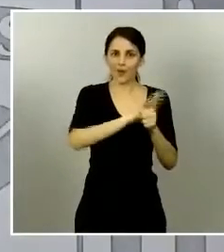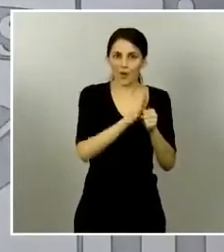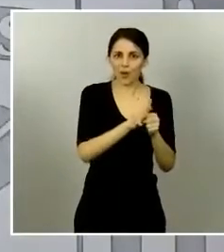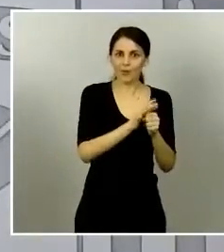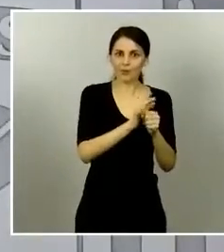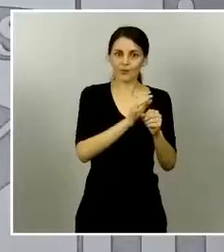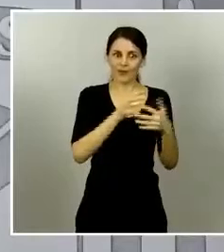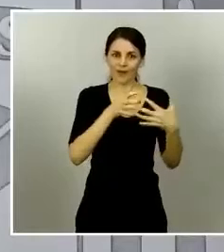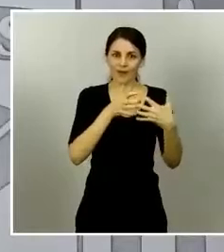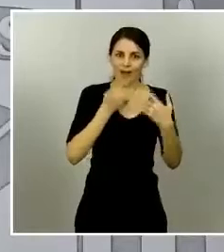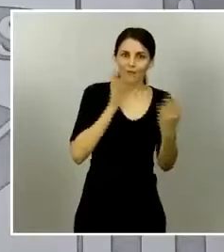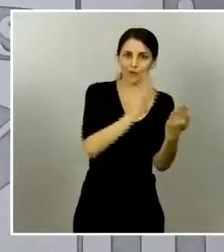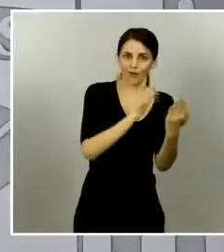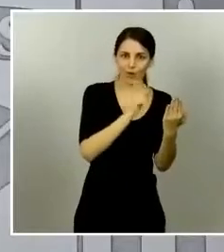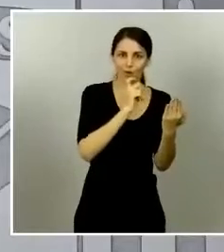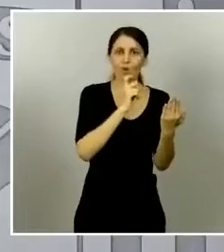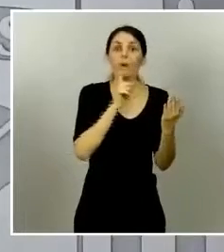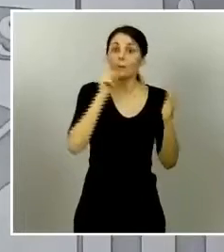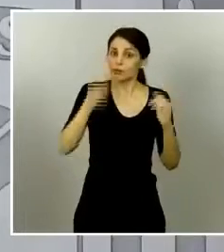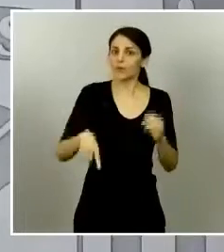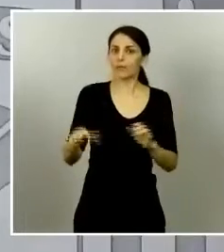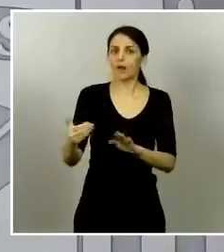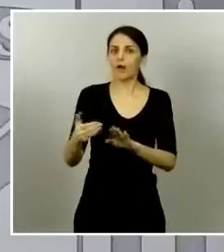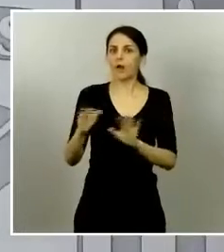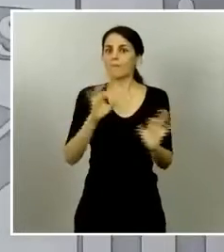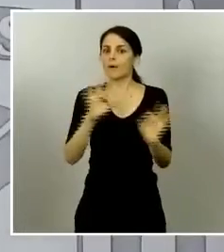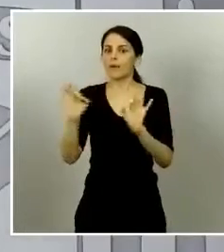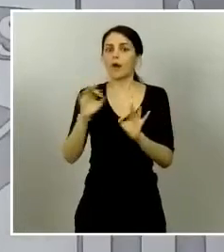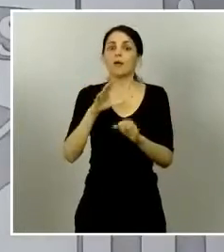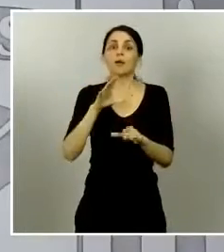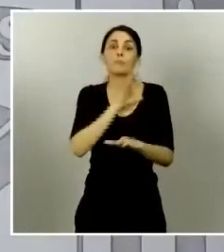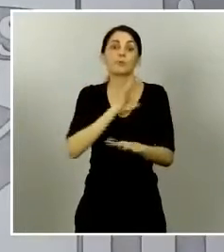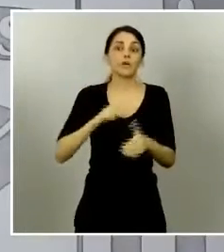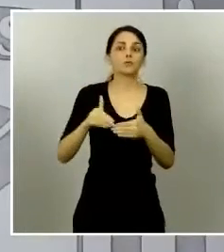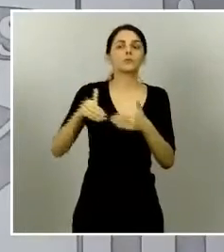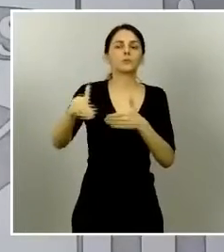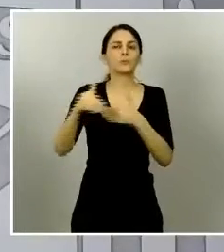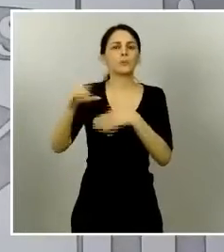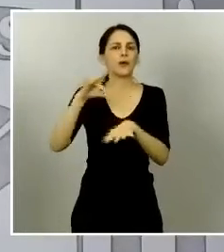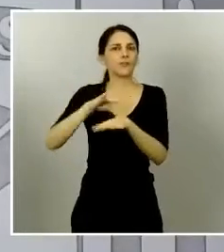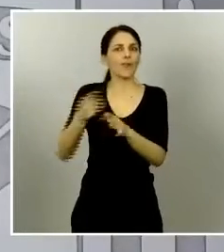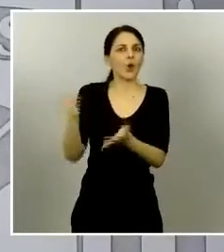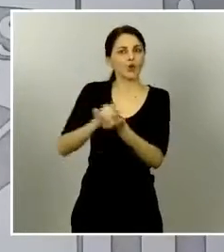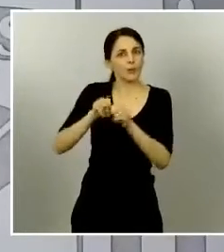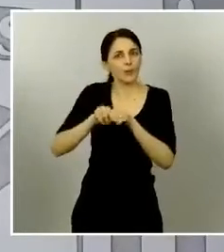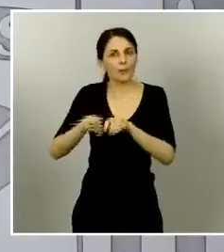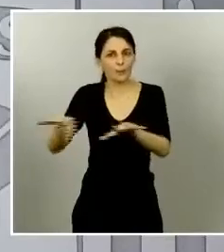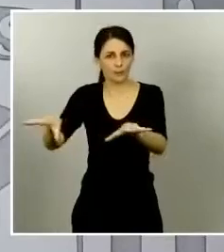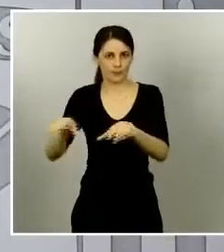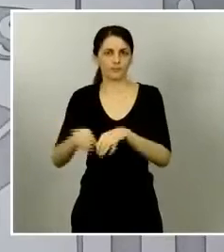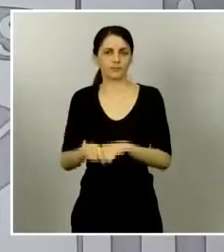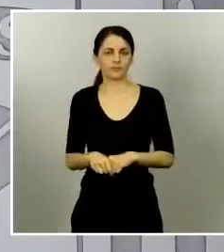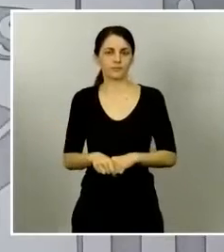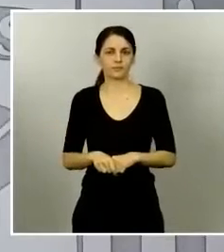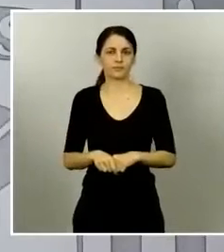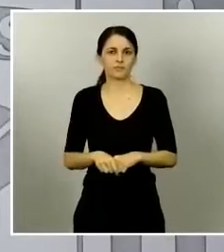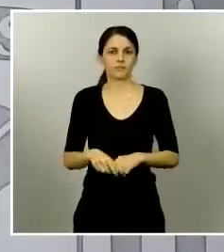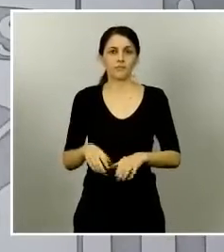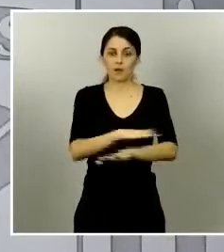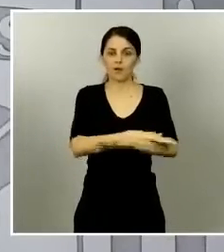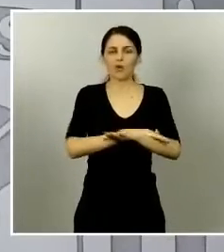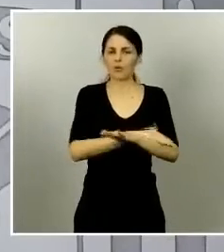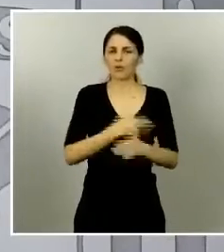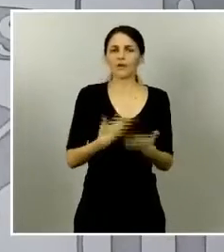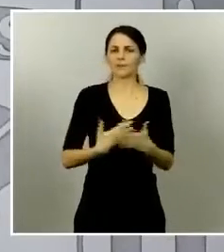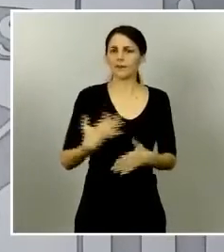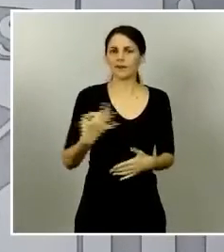gasto vinculado a la pandemia, pero también a preparar los sistemas sanitarios ante cualquier hipotético rebrote. Como